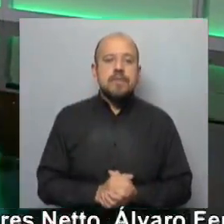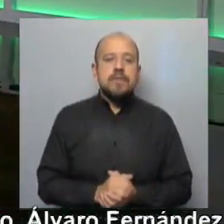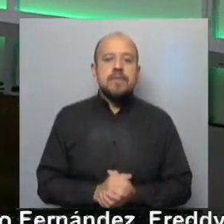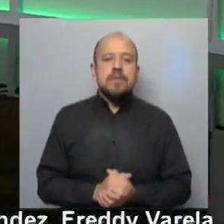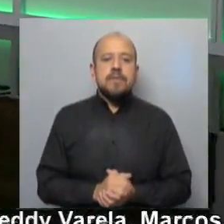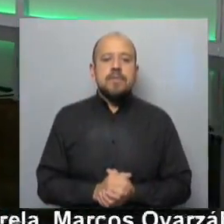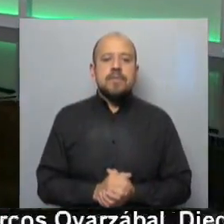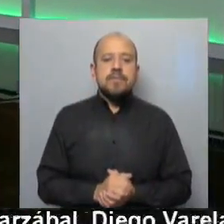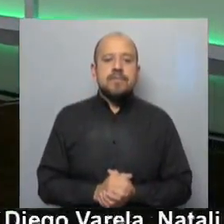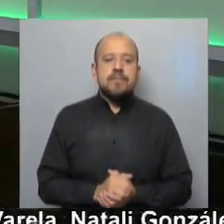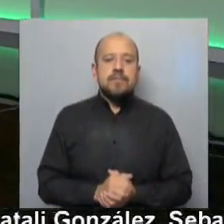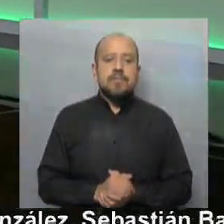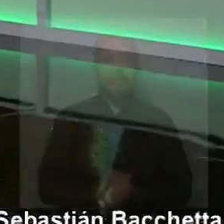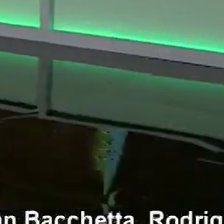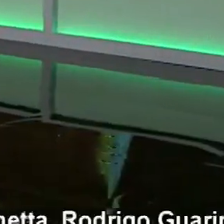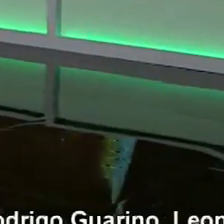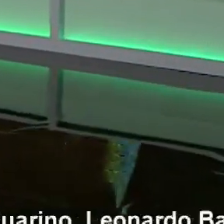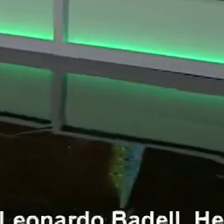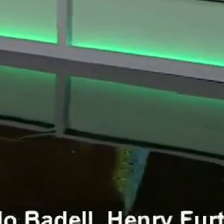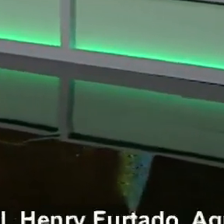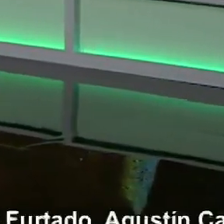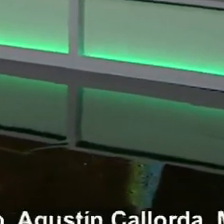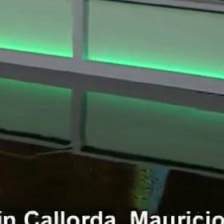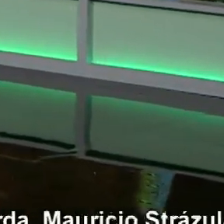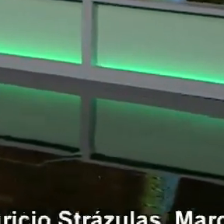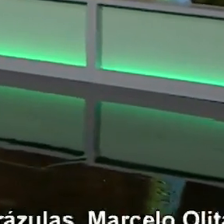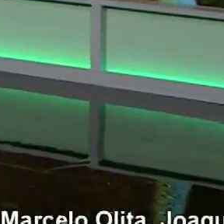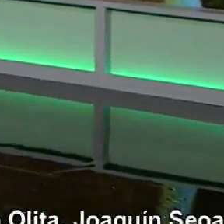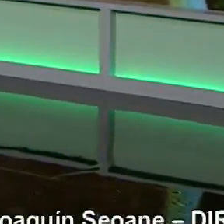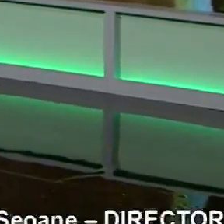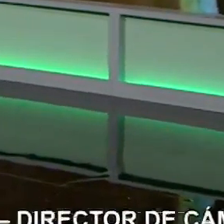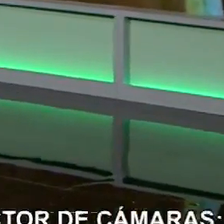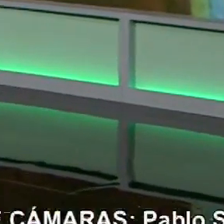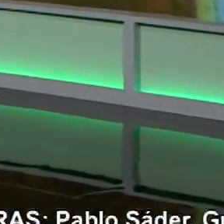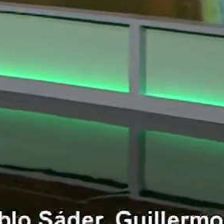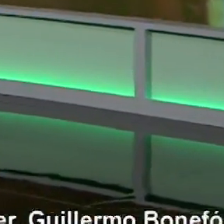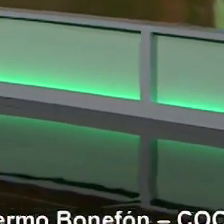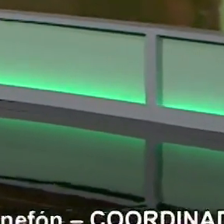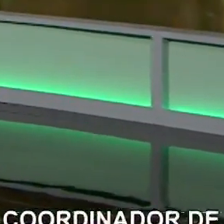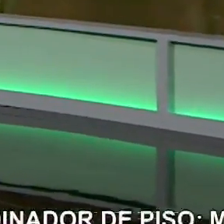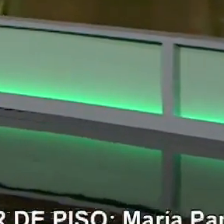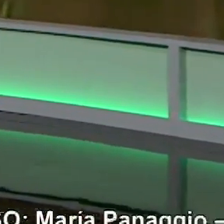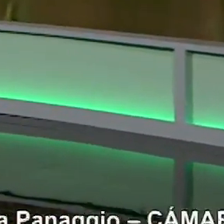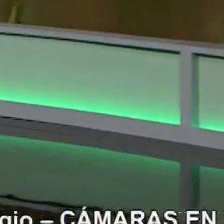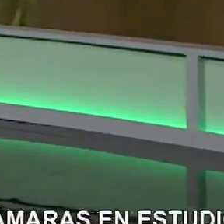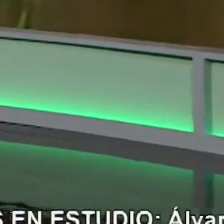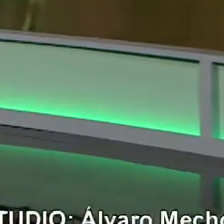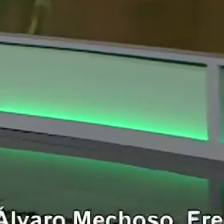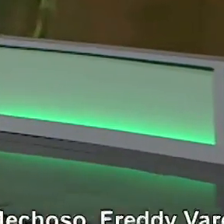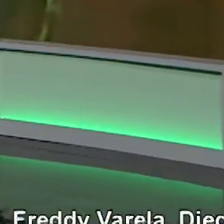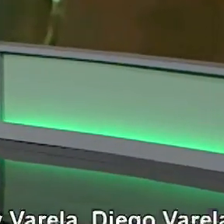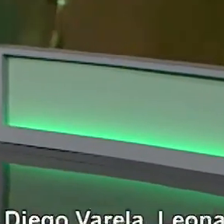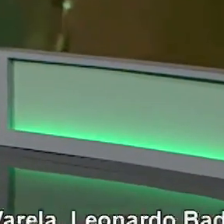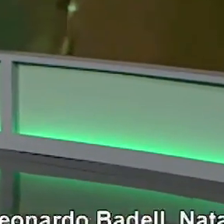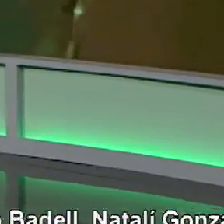previsto para mañana día sábado 4 de junio en capital y cercanías la mínima 2 grados nos seguimos transitando